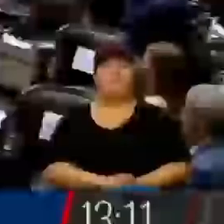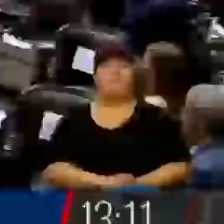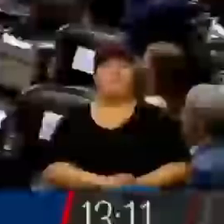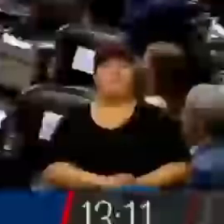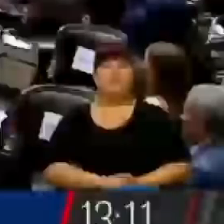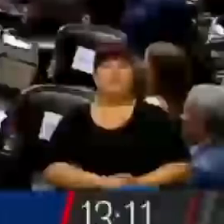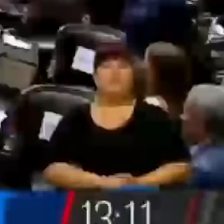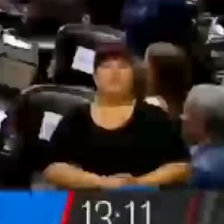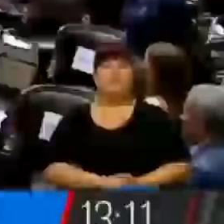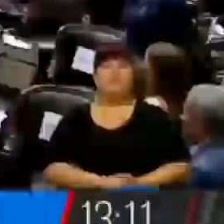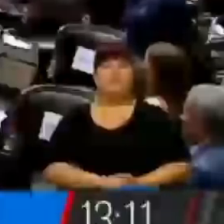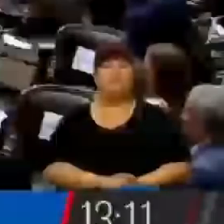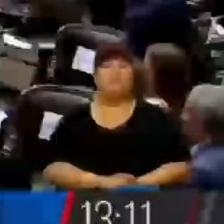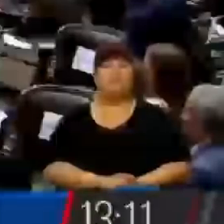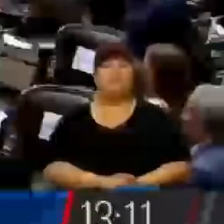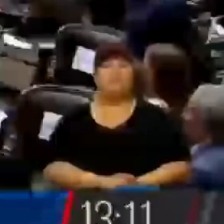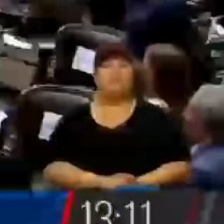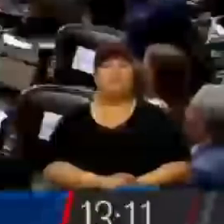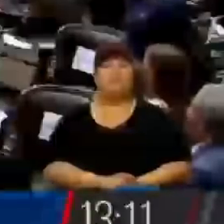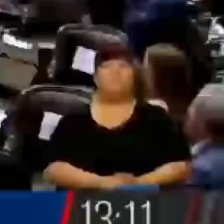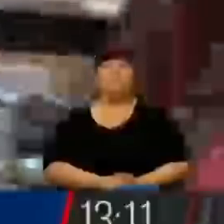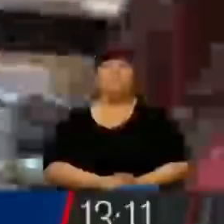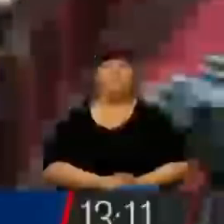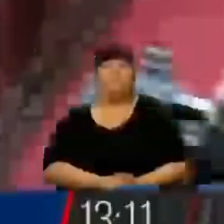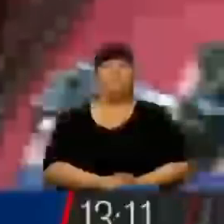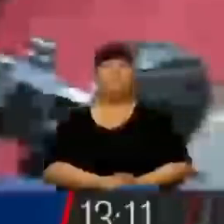Y del otro lado estaba Milei también con